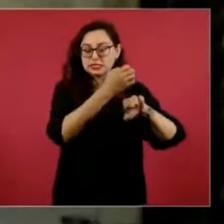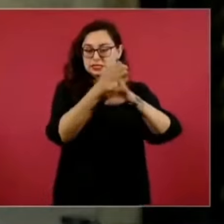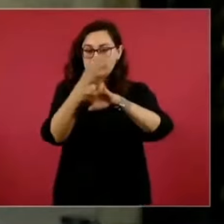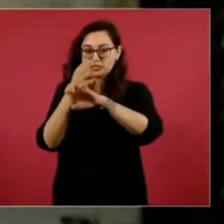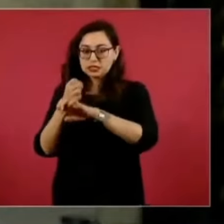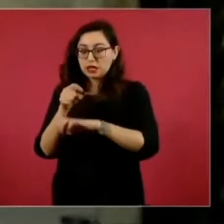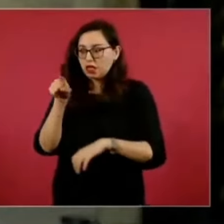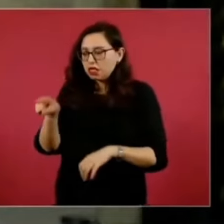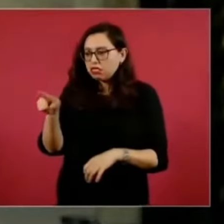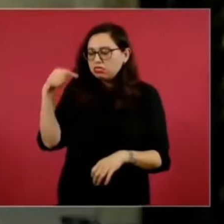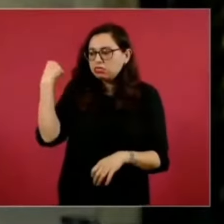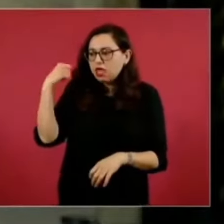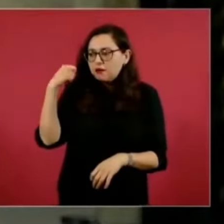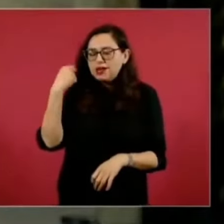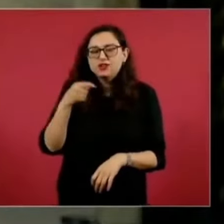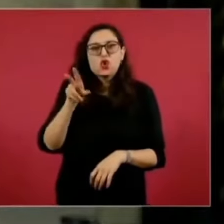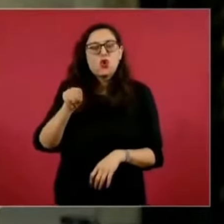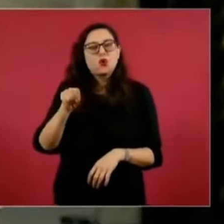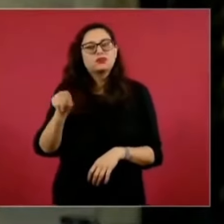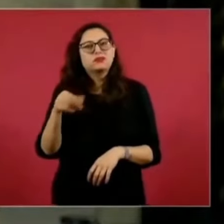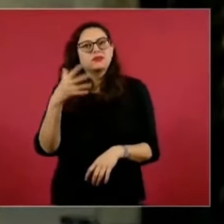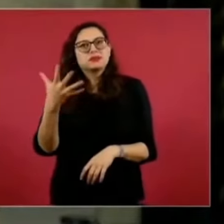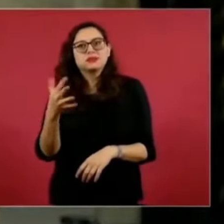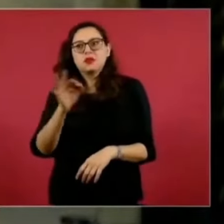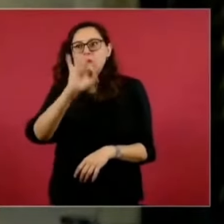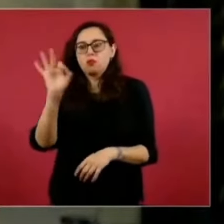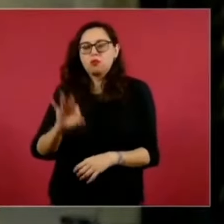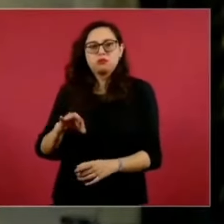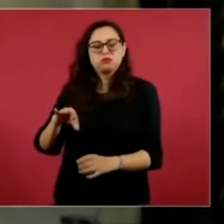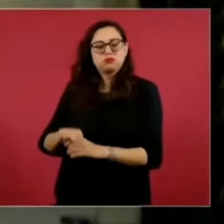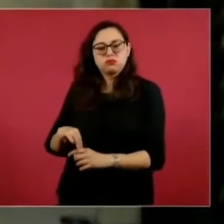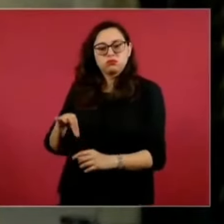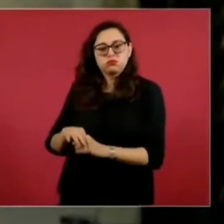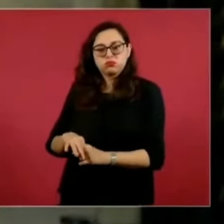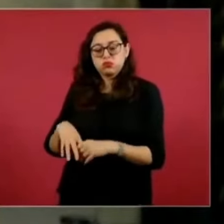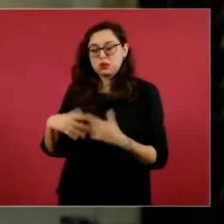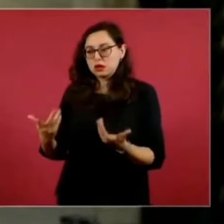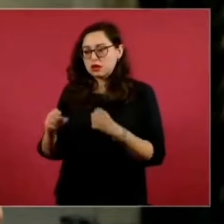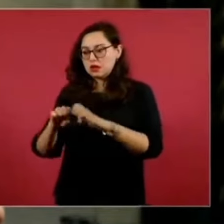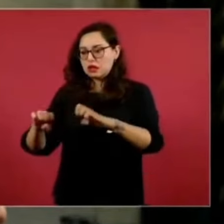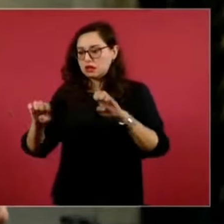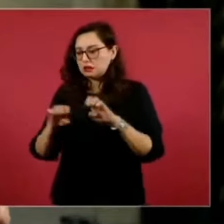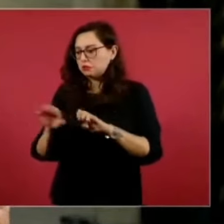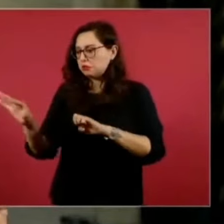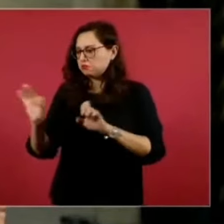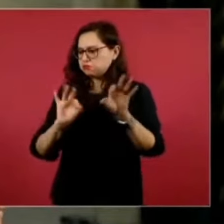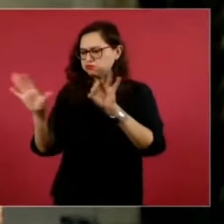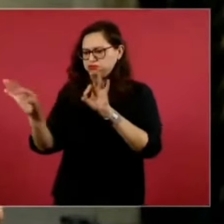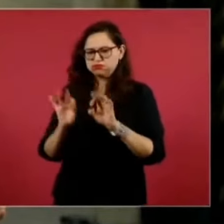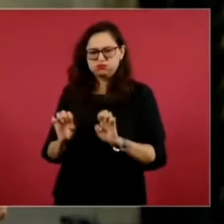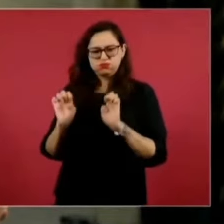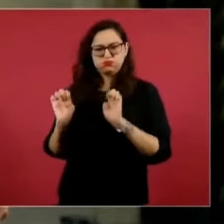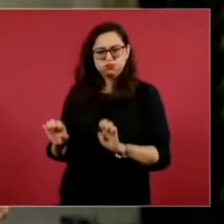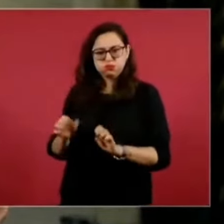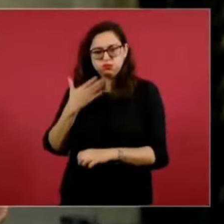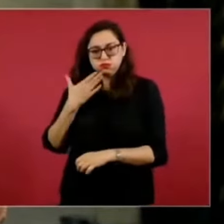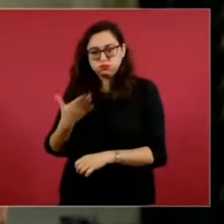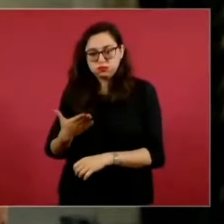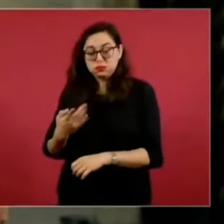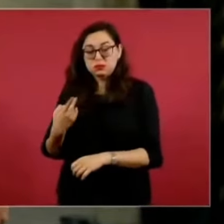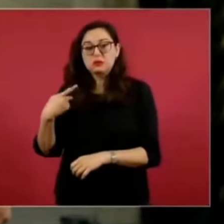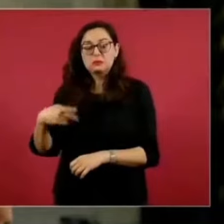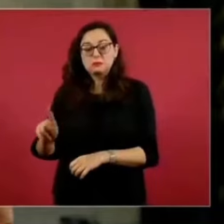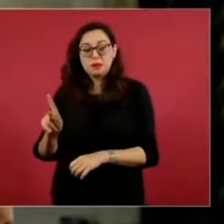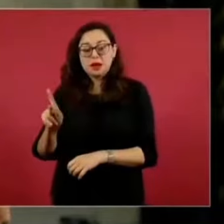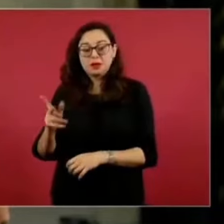respaldo del 85 por de los electores y ha conformado un gabinete con gente de primer nivel sin embargo existe el